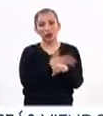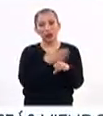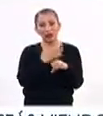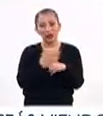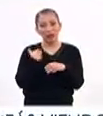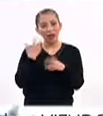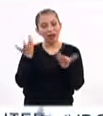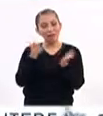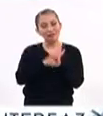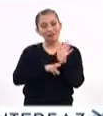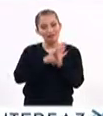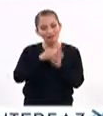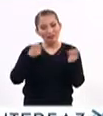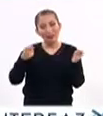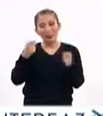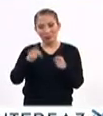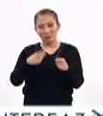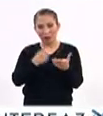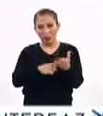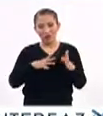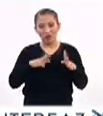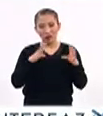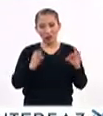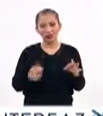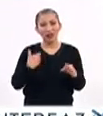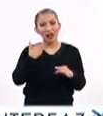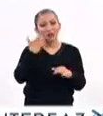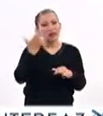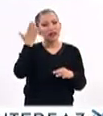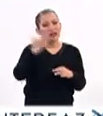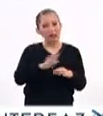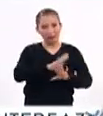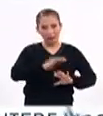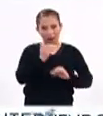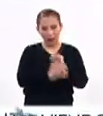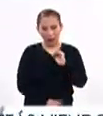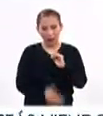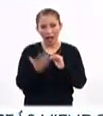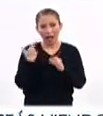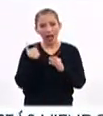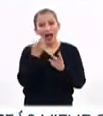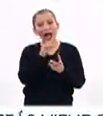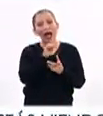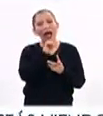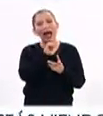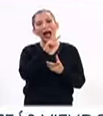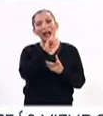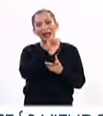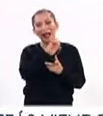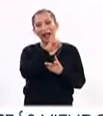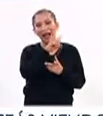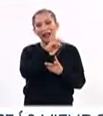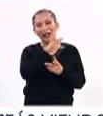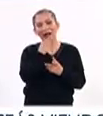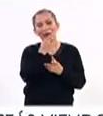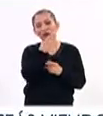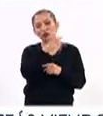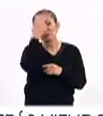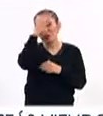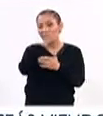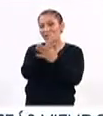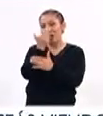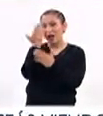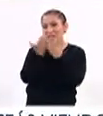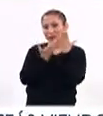de audiovisuales también de esta fundación. Y bueno, queríamos saber, ya para finalizar, que Alejandra nos contara sus conclusiones de su experiencia